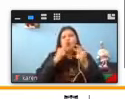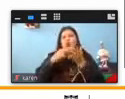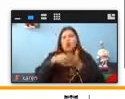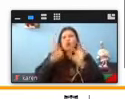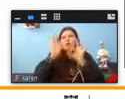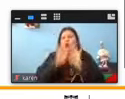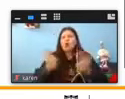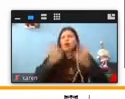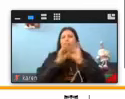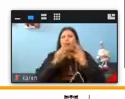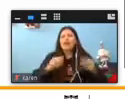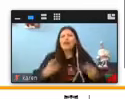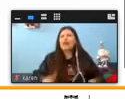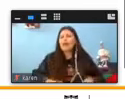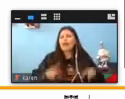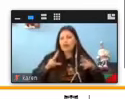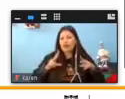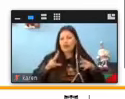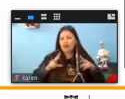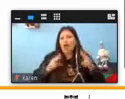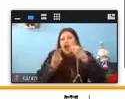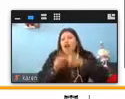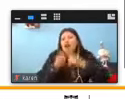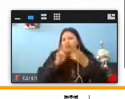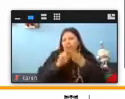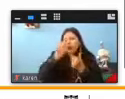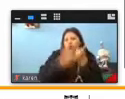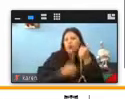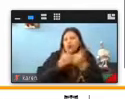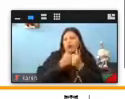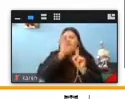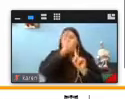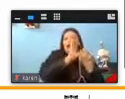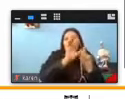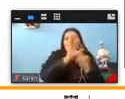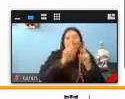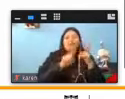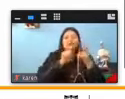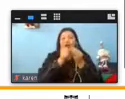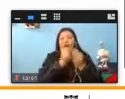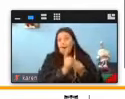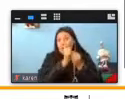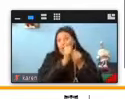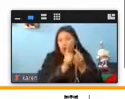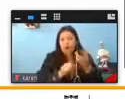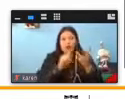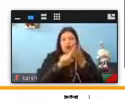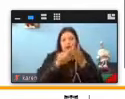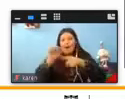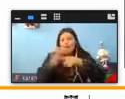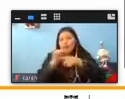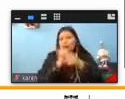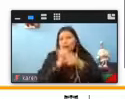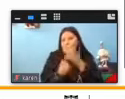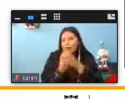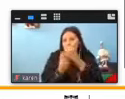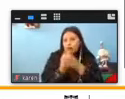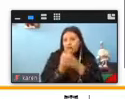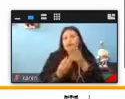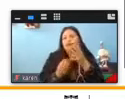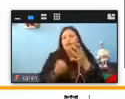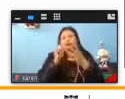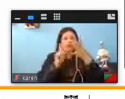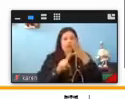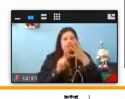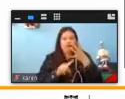misma. La vida en relación a la cultura, a la política, a las prácticas productivas y